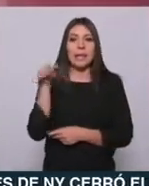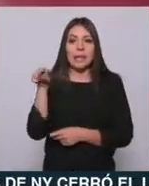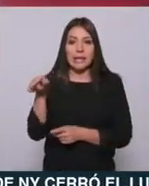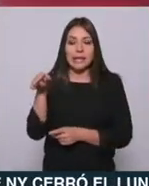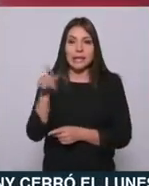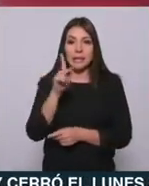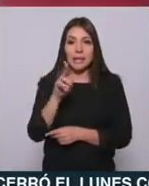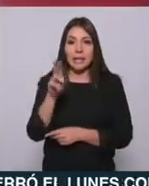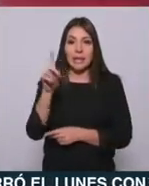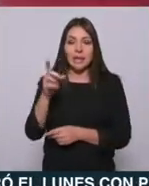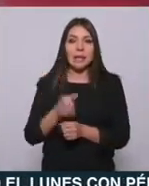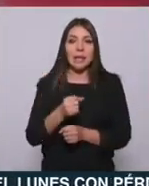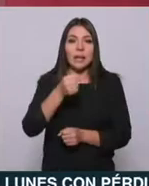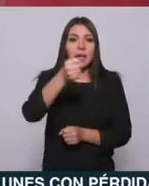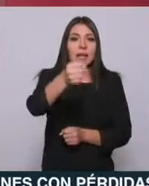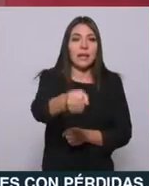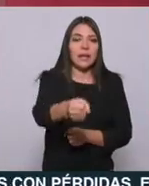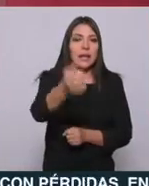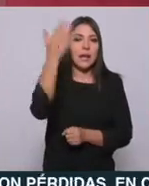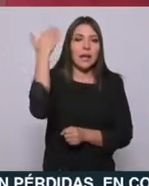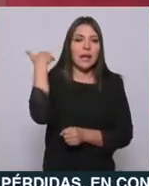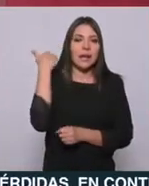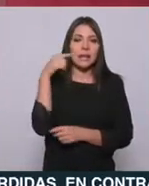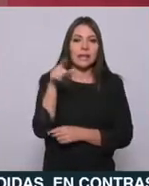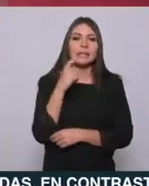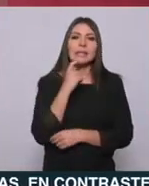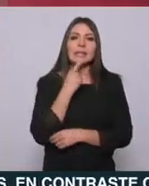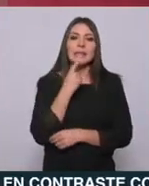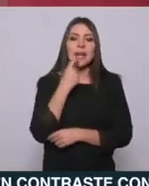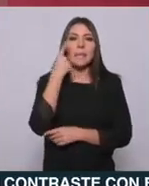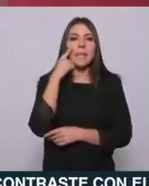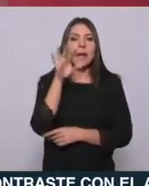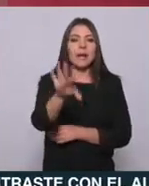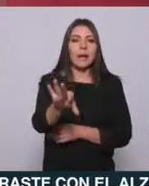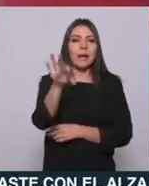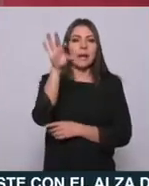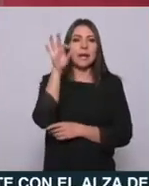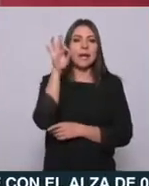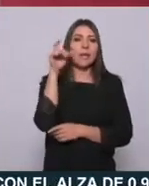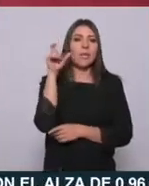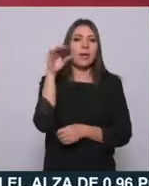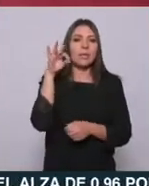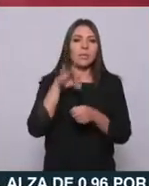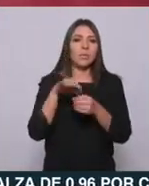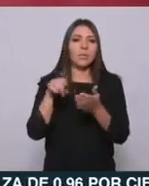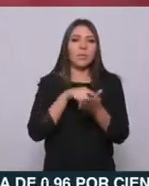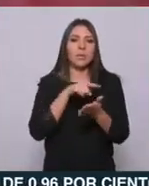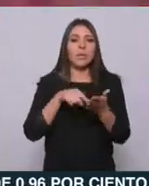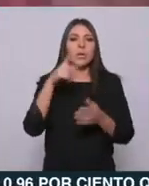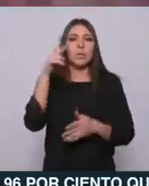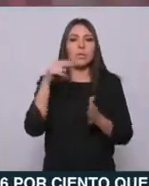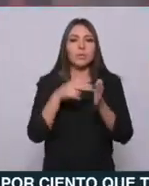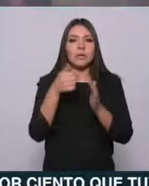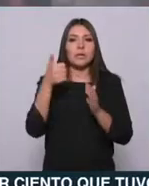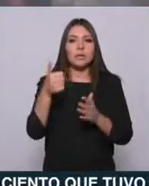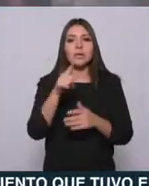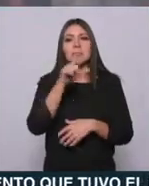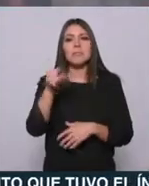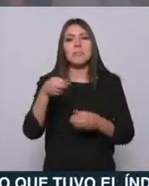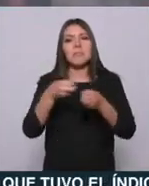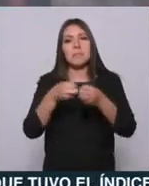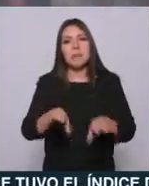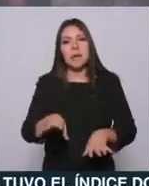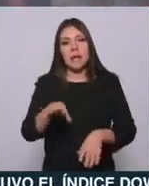de la República Andrés Manuel López Obrador para las elecciones presidenciales de 2006, en las que finalmente ganó Felipe Calderón.